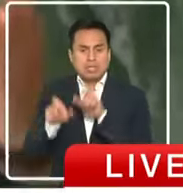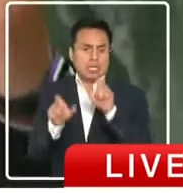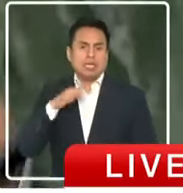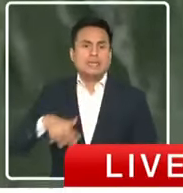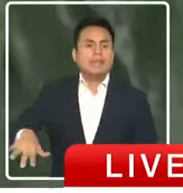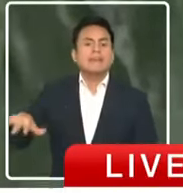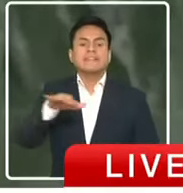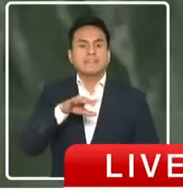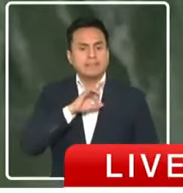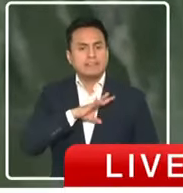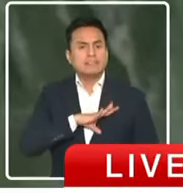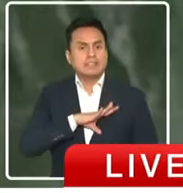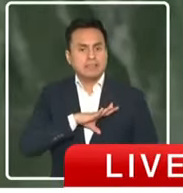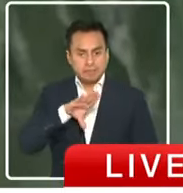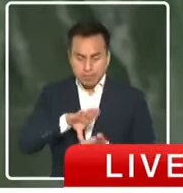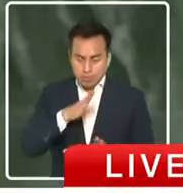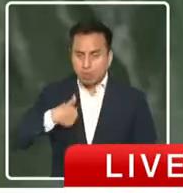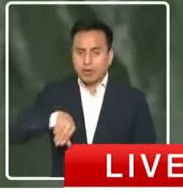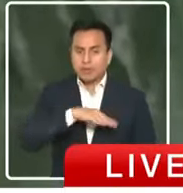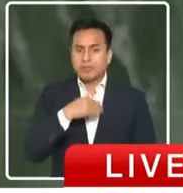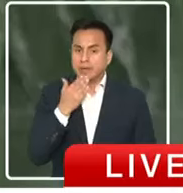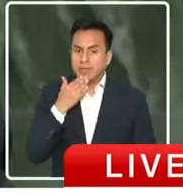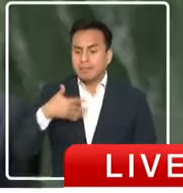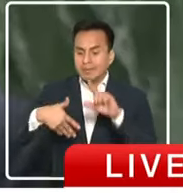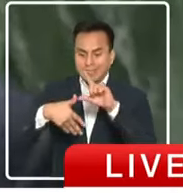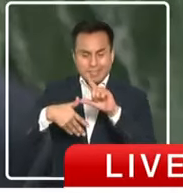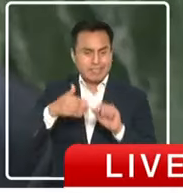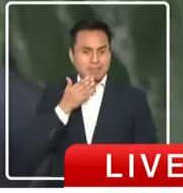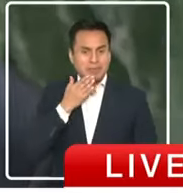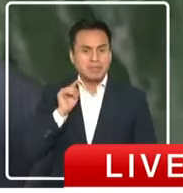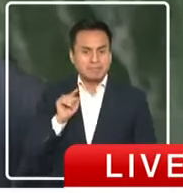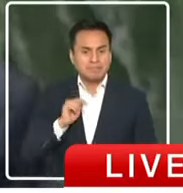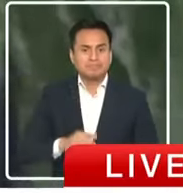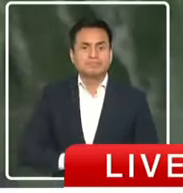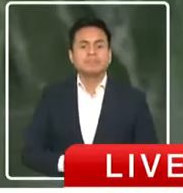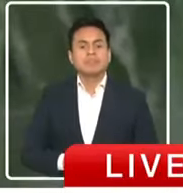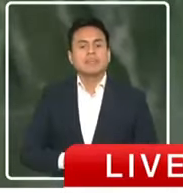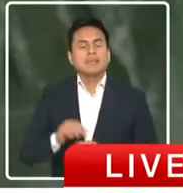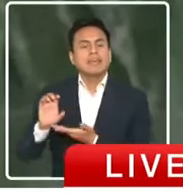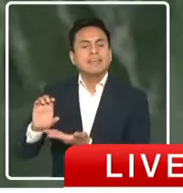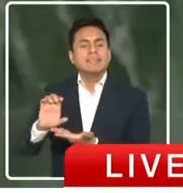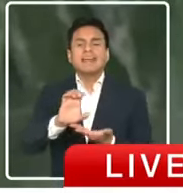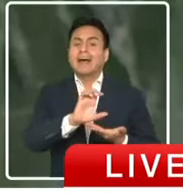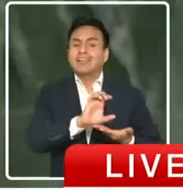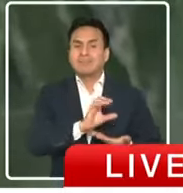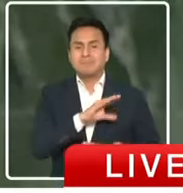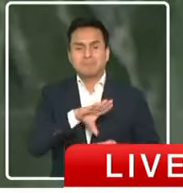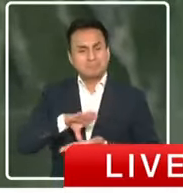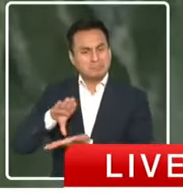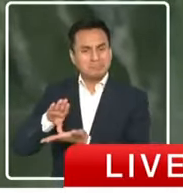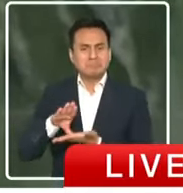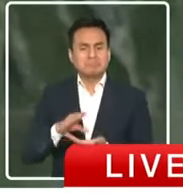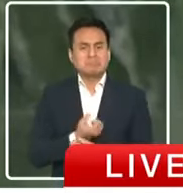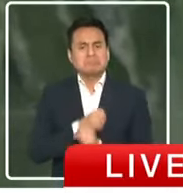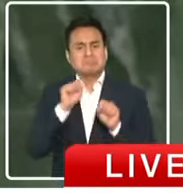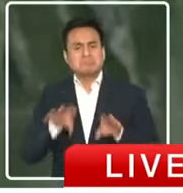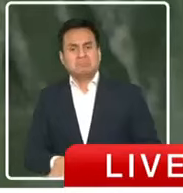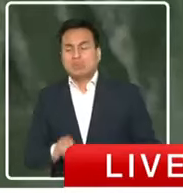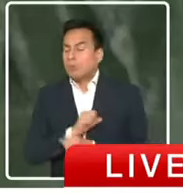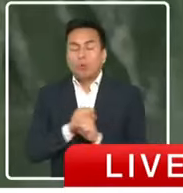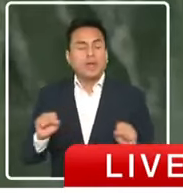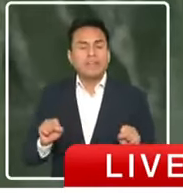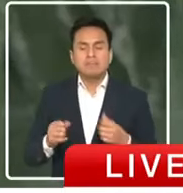gente en Chile, nuestro país, y también en América Latina. Y los estados no pueden rendirse